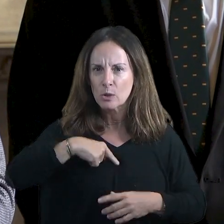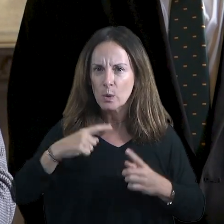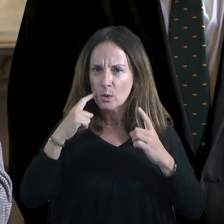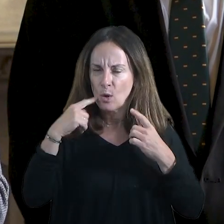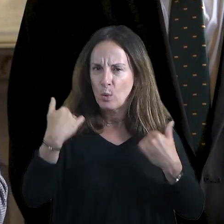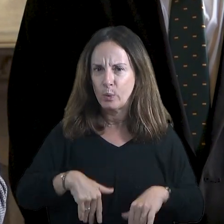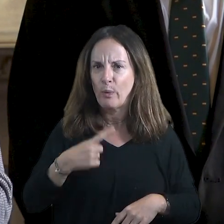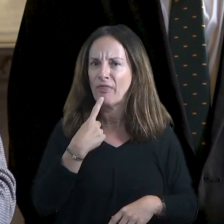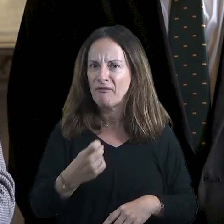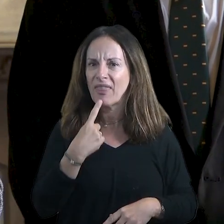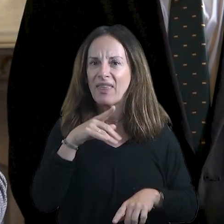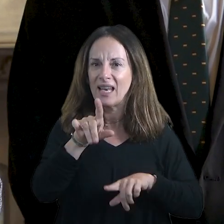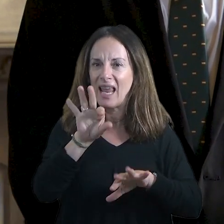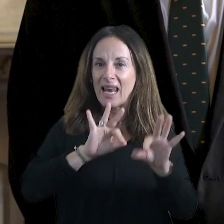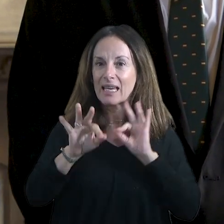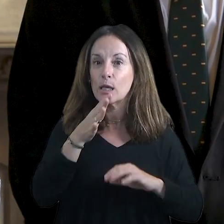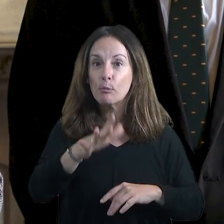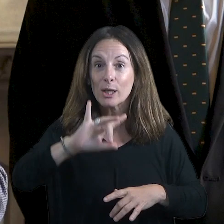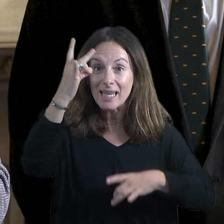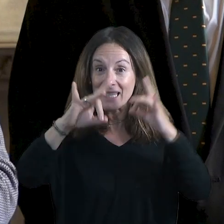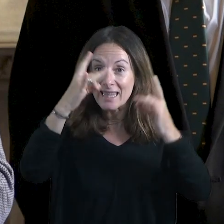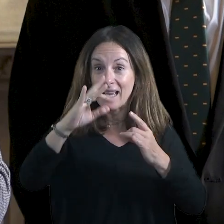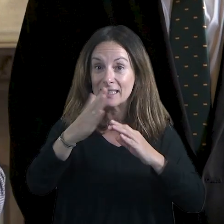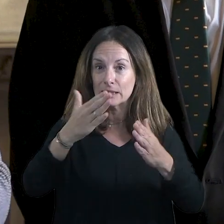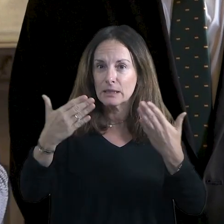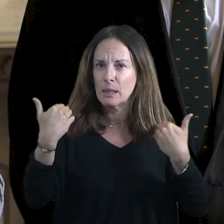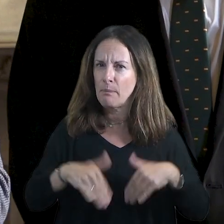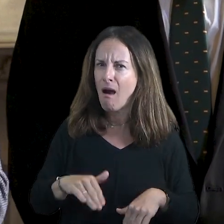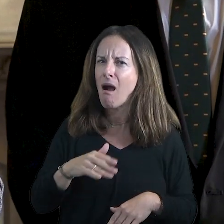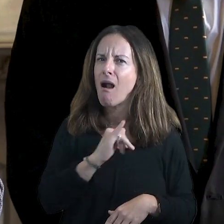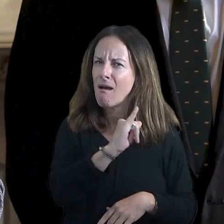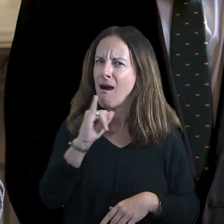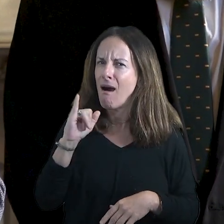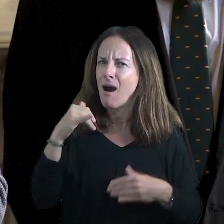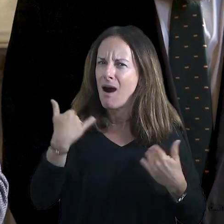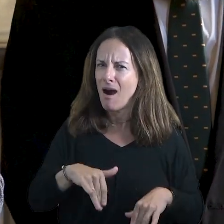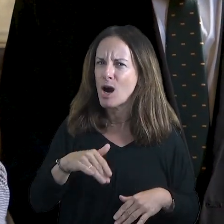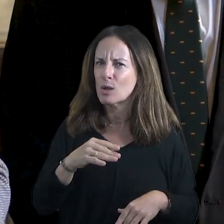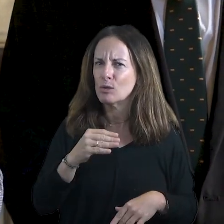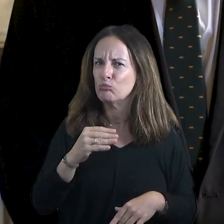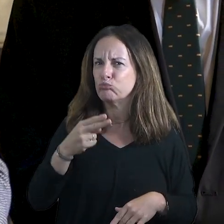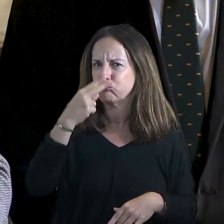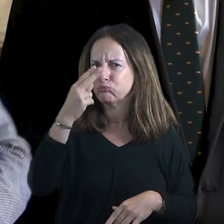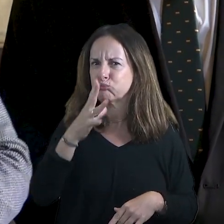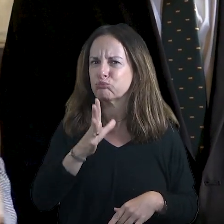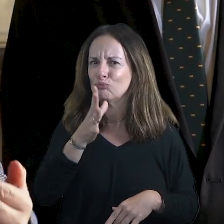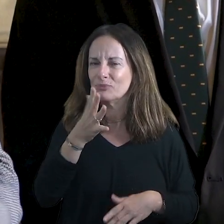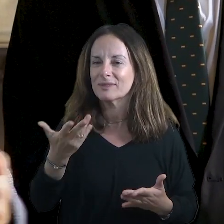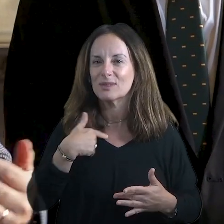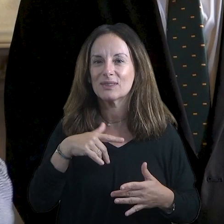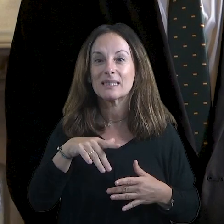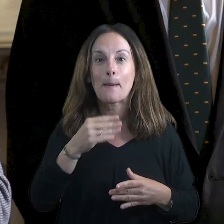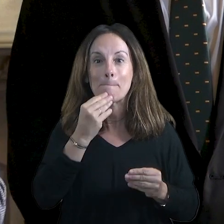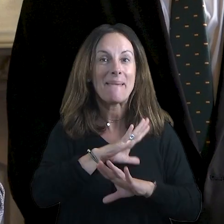pues tienen su aquel y tienen su cosita, que la verdad es que pues es difícil elegir las